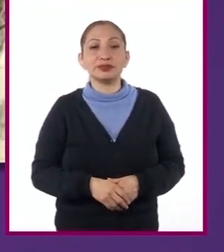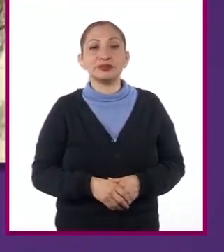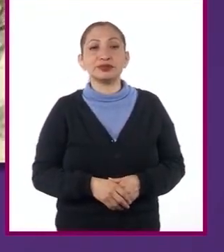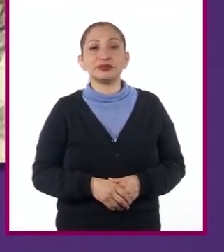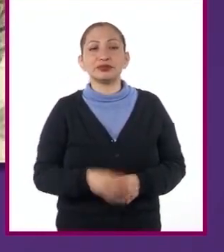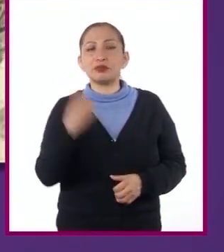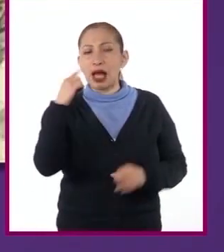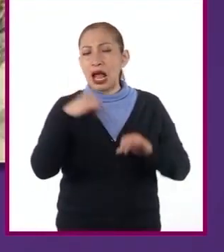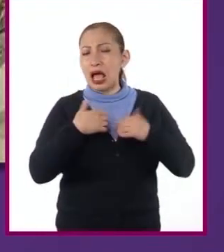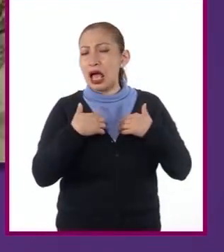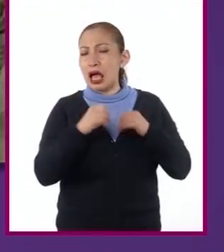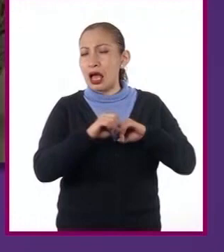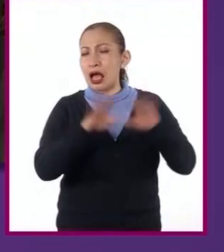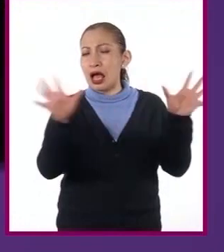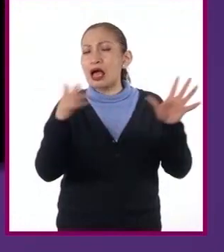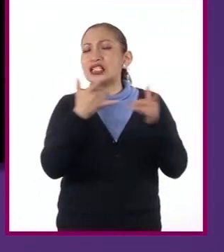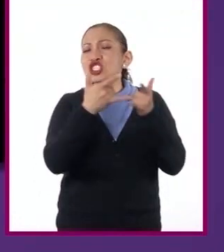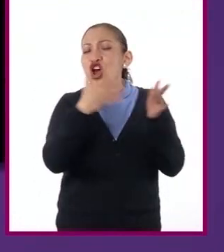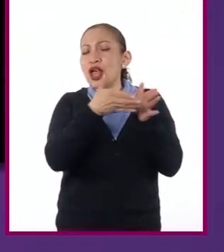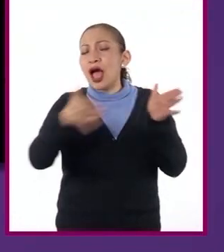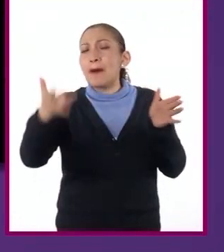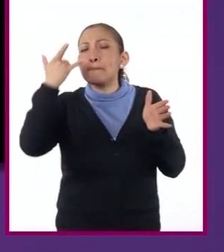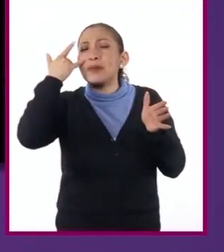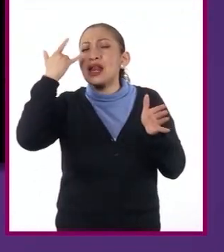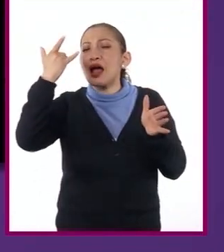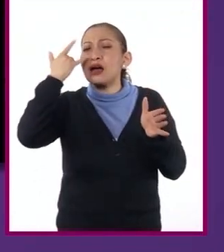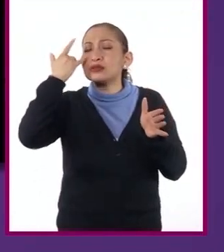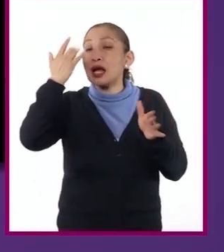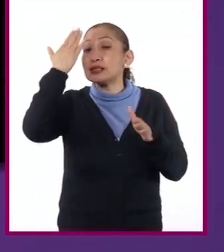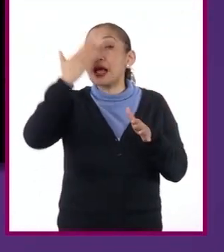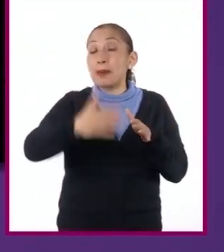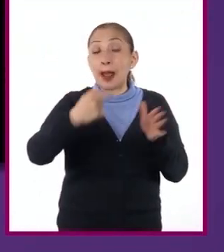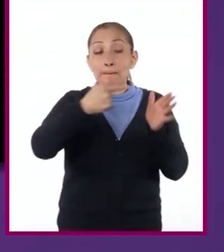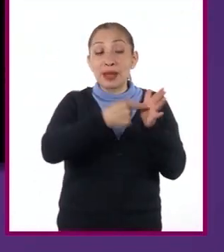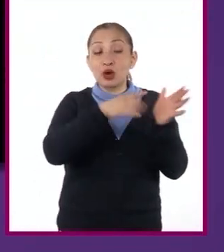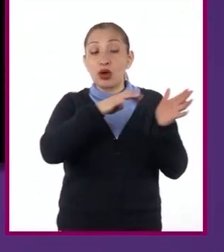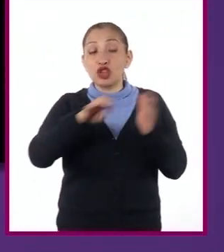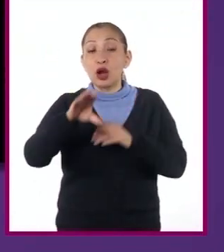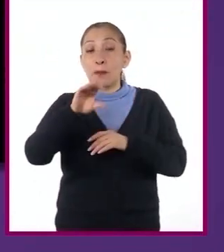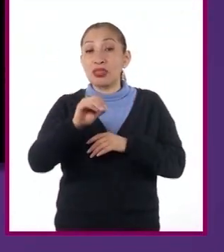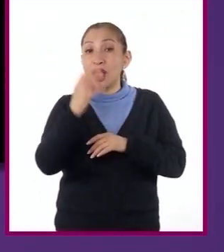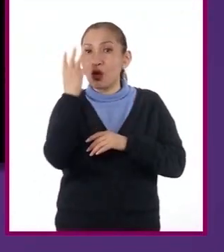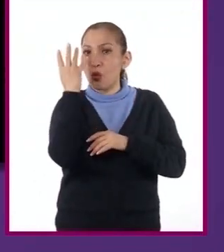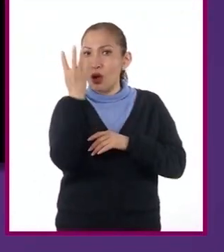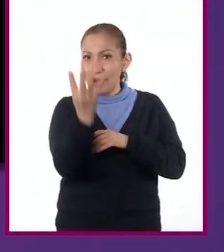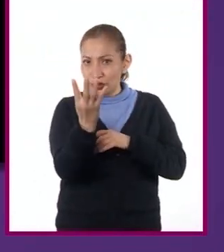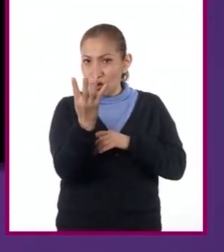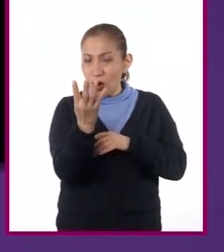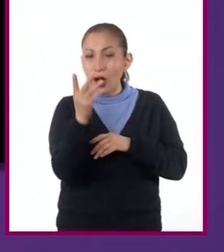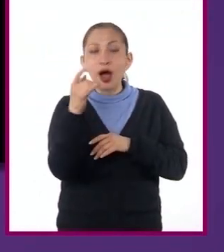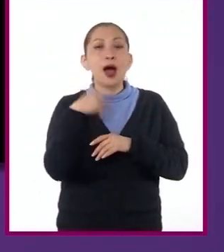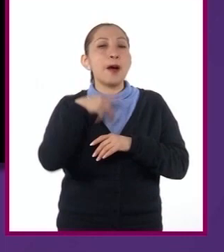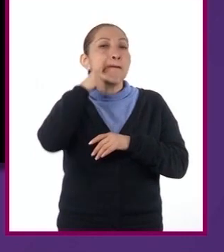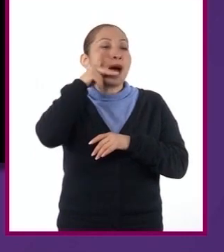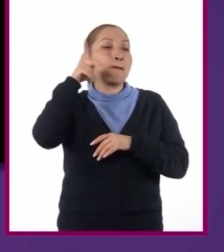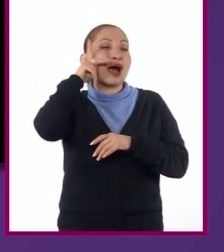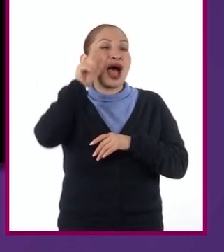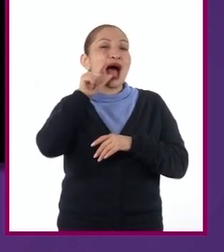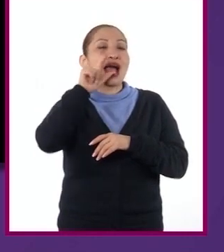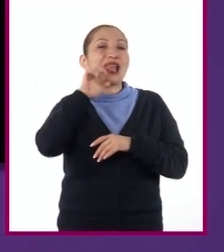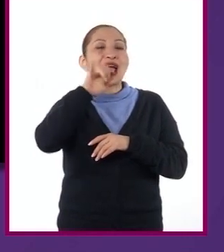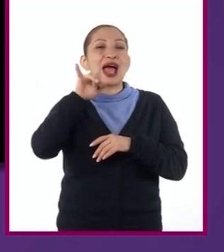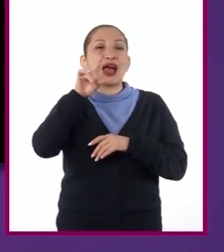Para entender la historia de la piratería, es importante saber que en 1494, el Papa Alejandro